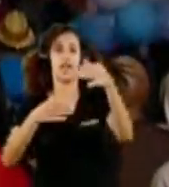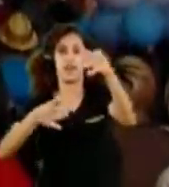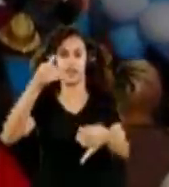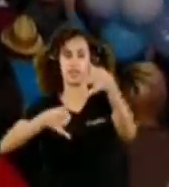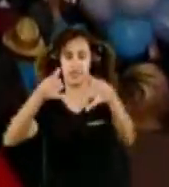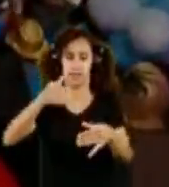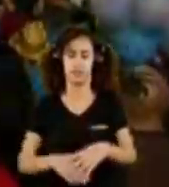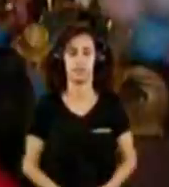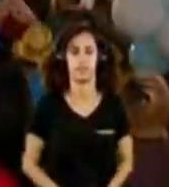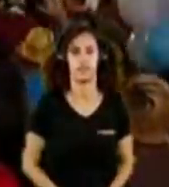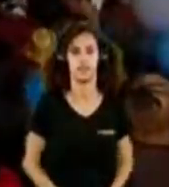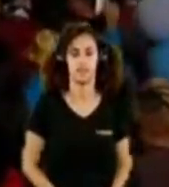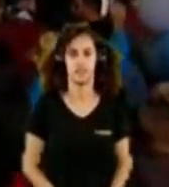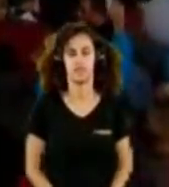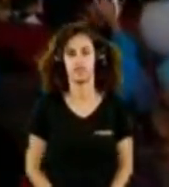Trapasones.